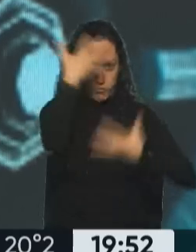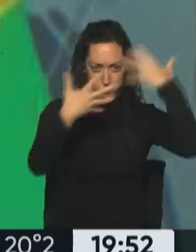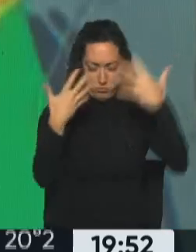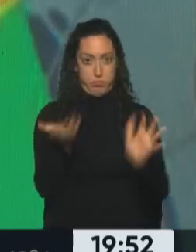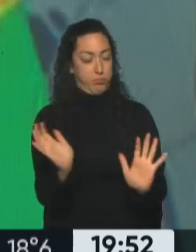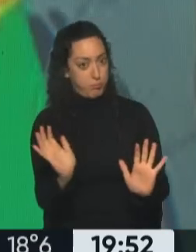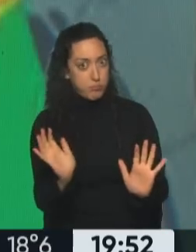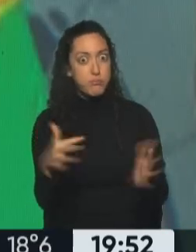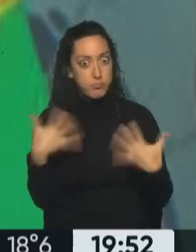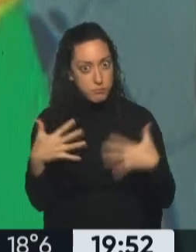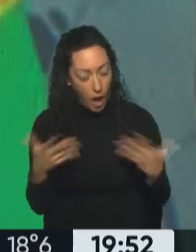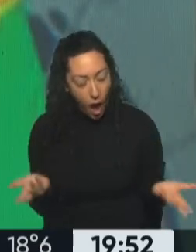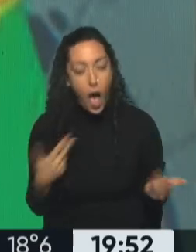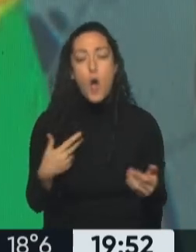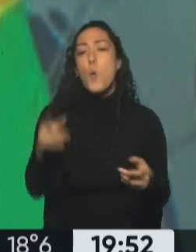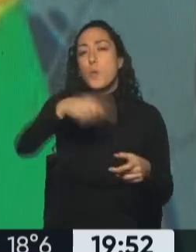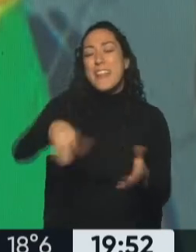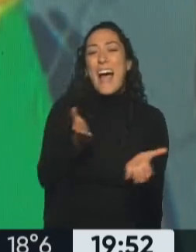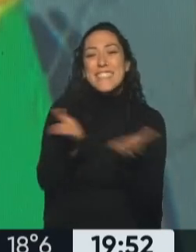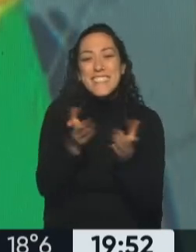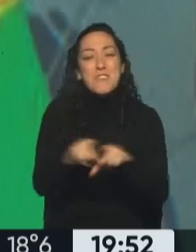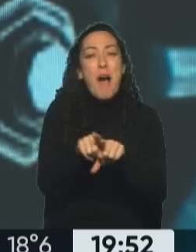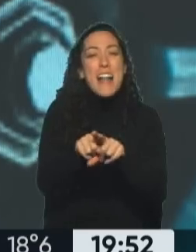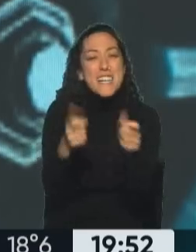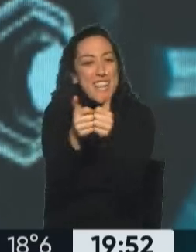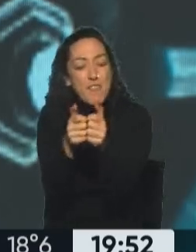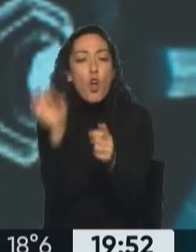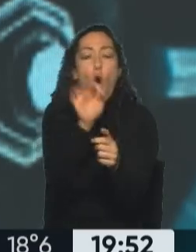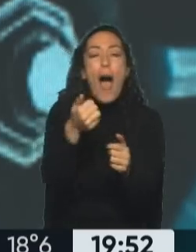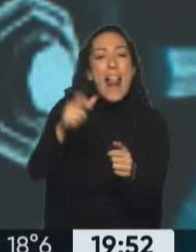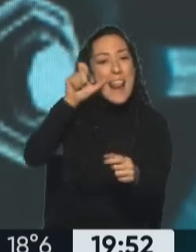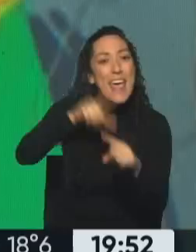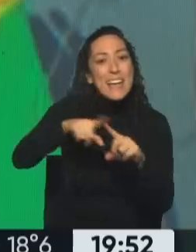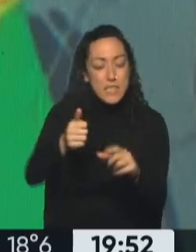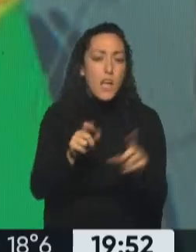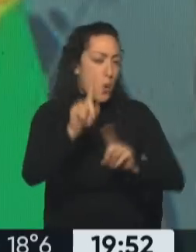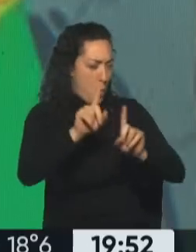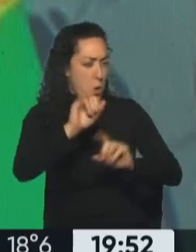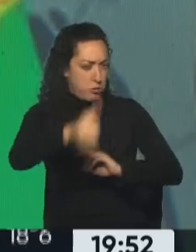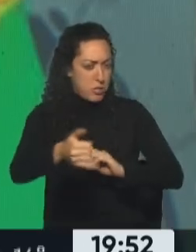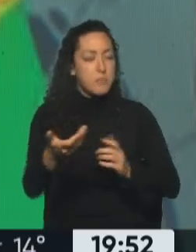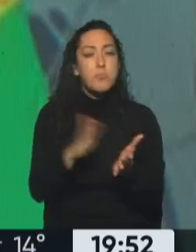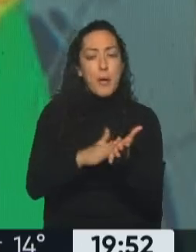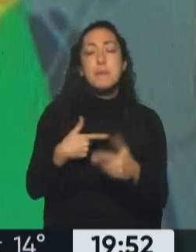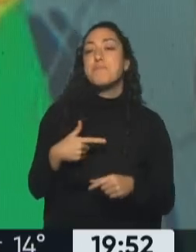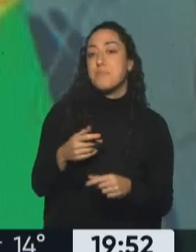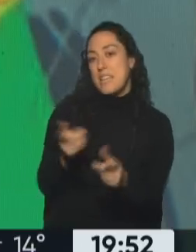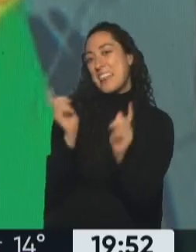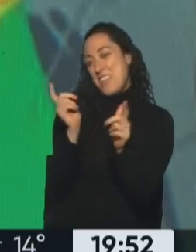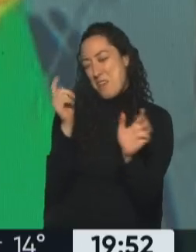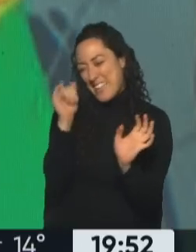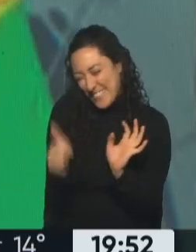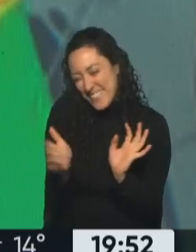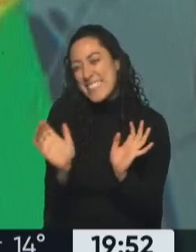No sé si ustedes hablan con los asistentes del teléfono o tienen una Alexa. No, pero hay gente que lo hace, sí. Es muy divertido, siempre y cuando